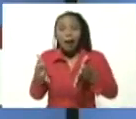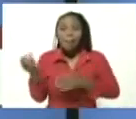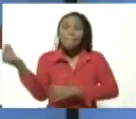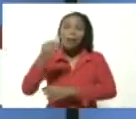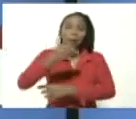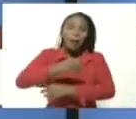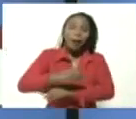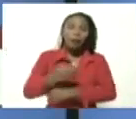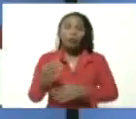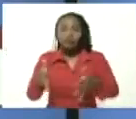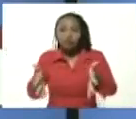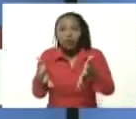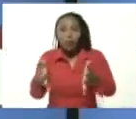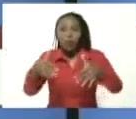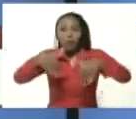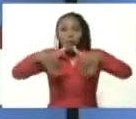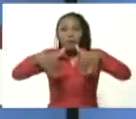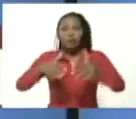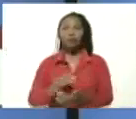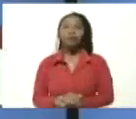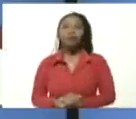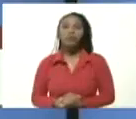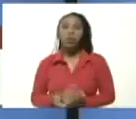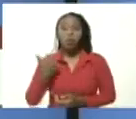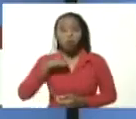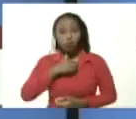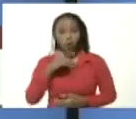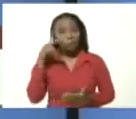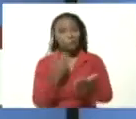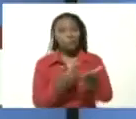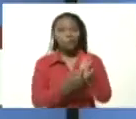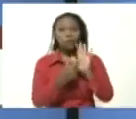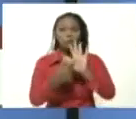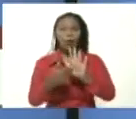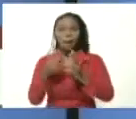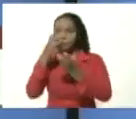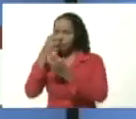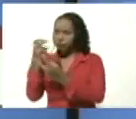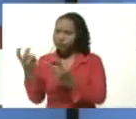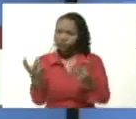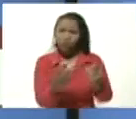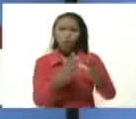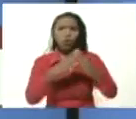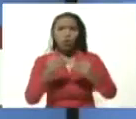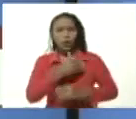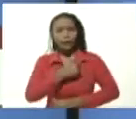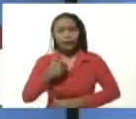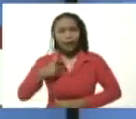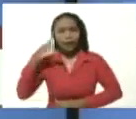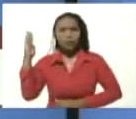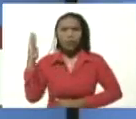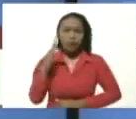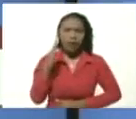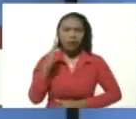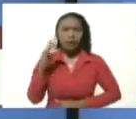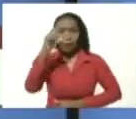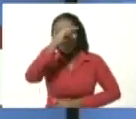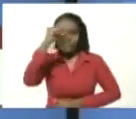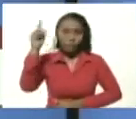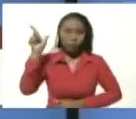votos. Y lo hemos demostrado todos estos años. Bienvenido todos los que quieran venir. El Partido Socialista Unido de